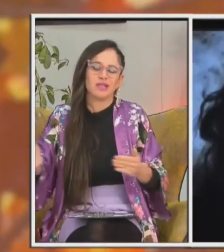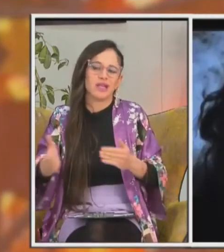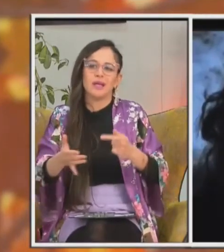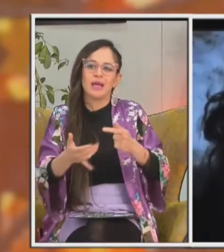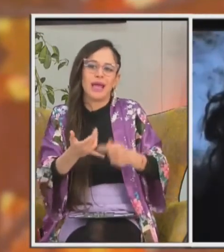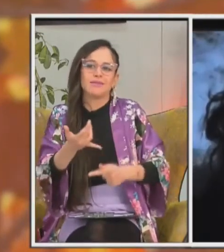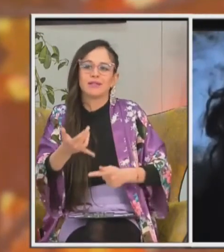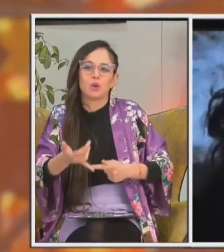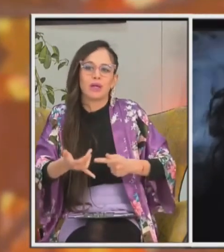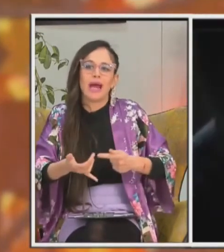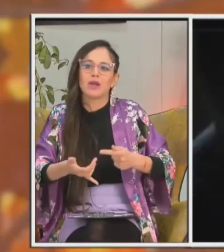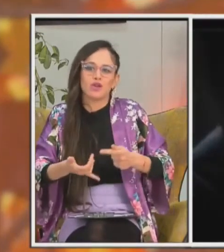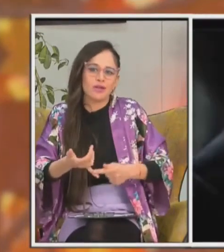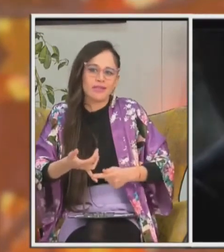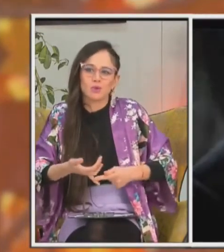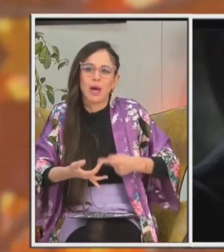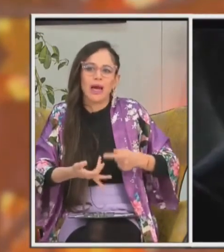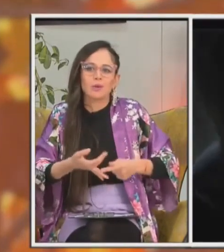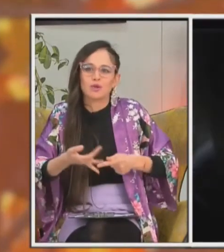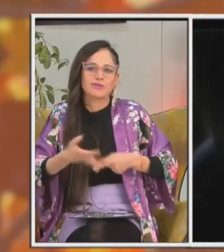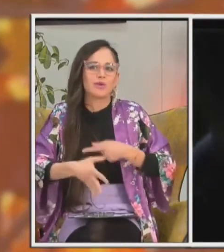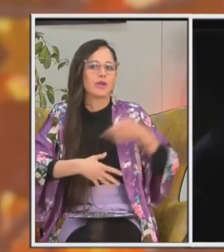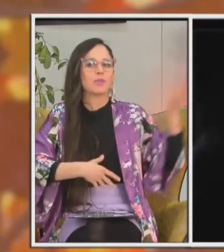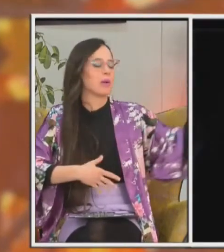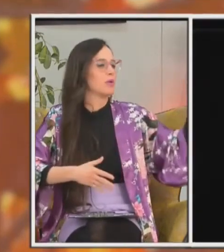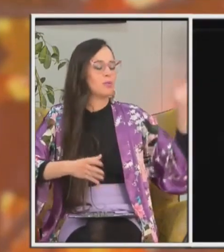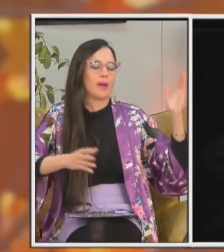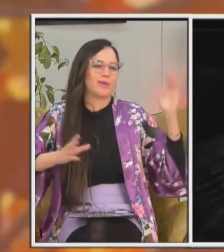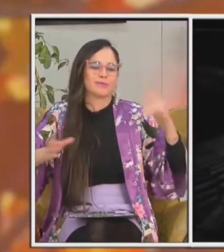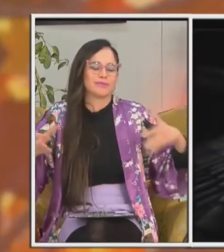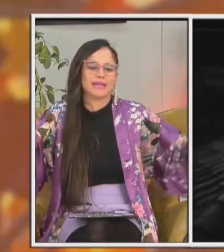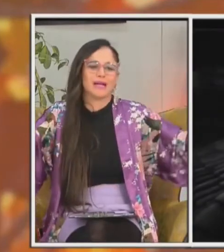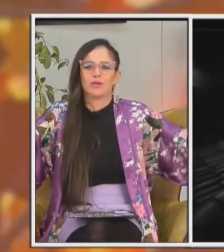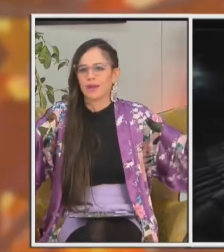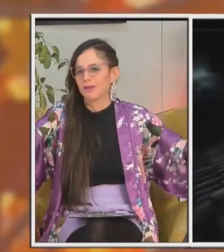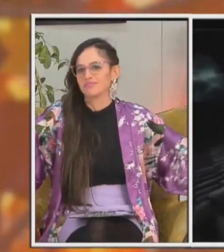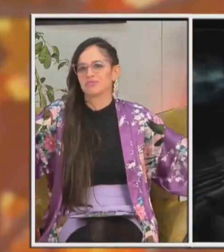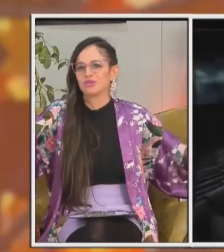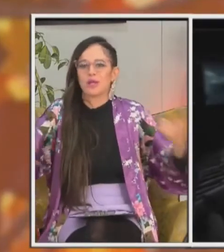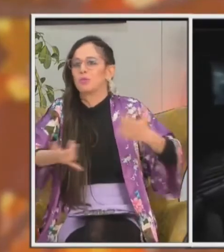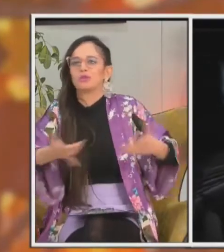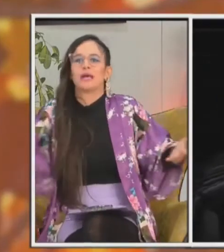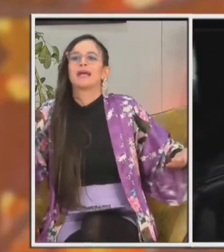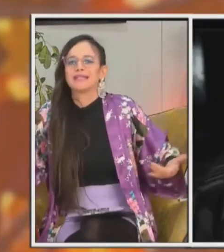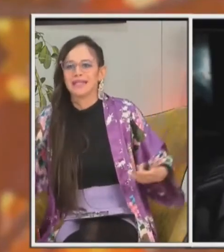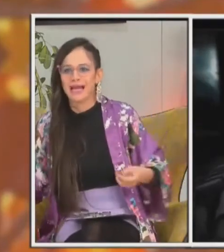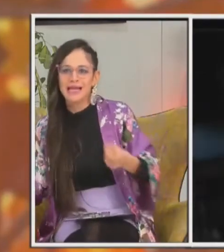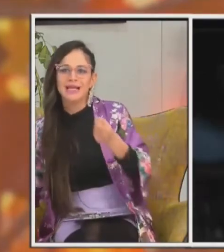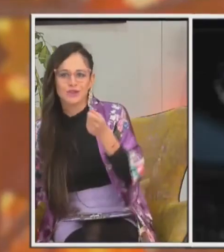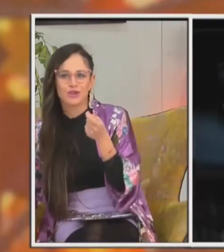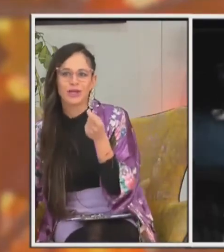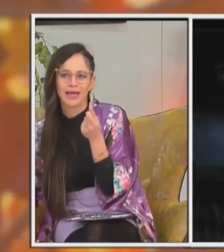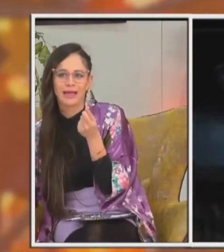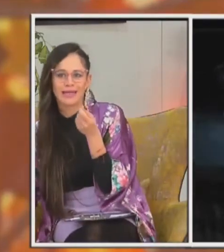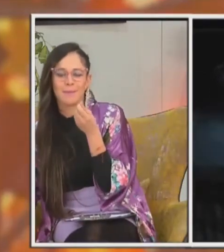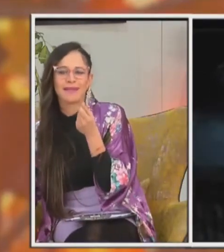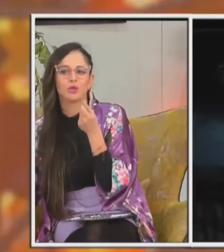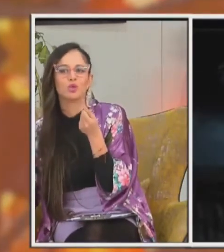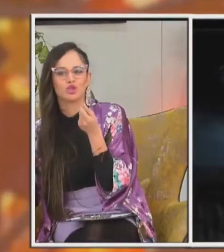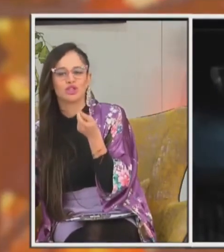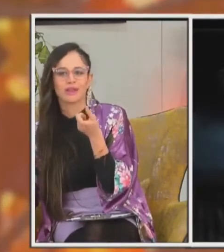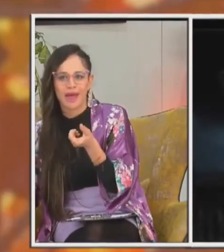Donde el vestuario, claro, donde el vestuario y todo eso, oye, pueden sacarlos de, no sé, ropa usada, etcétera. Yo creo que aquí